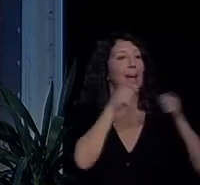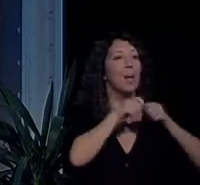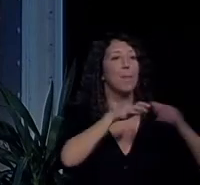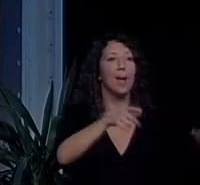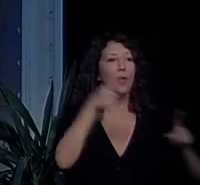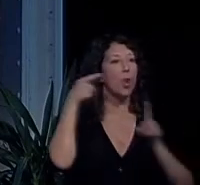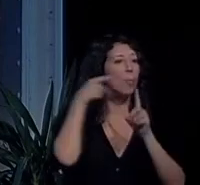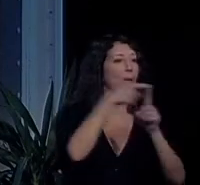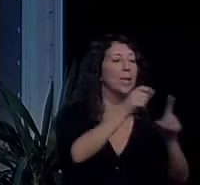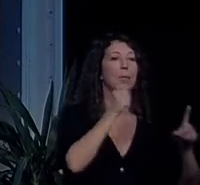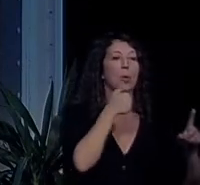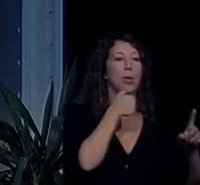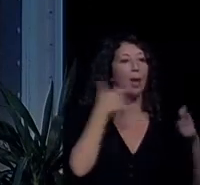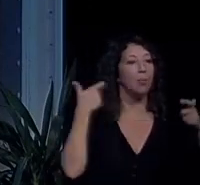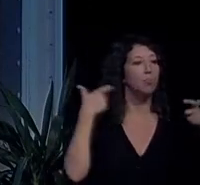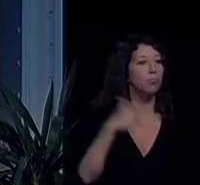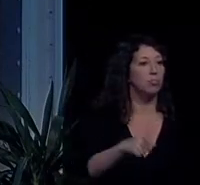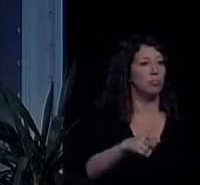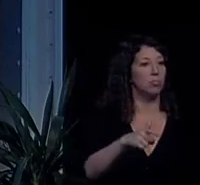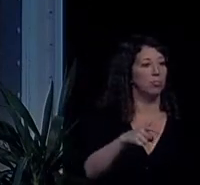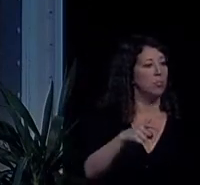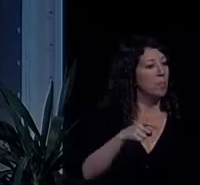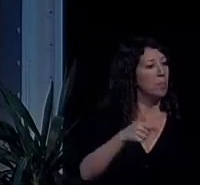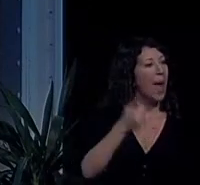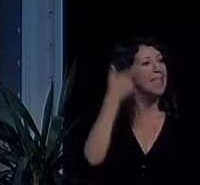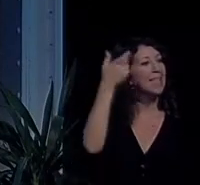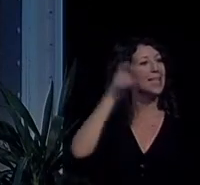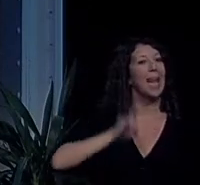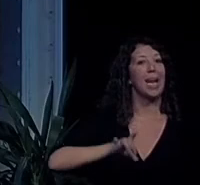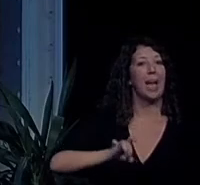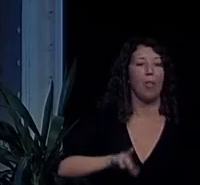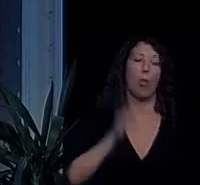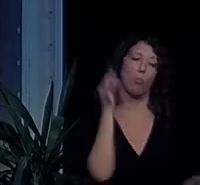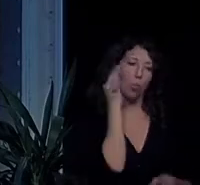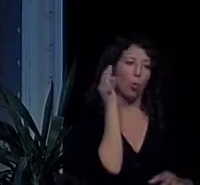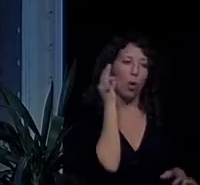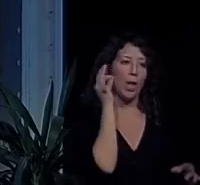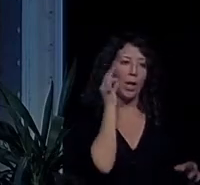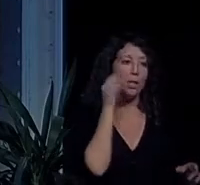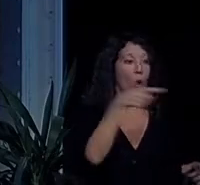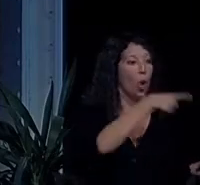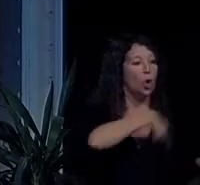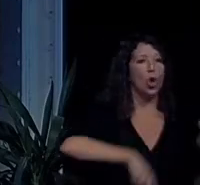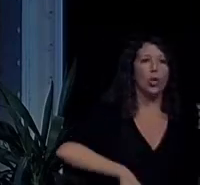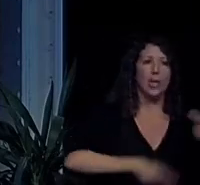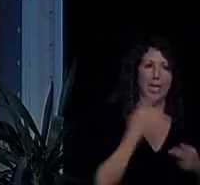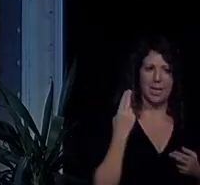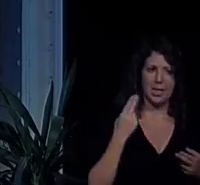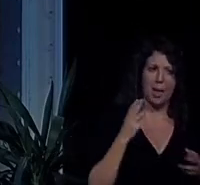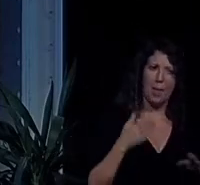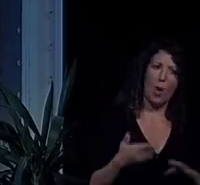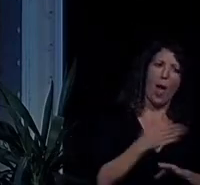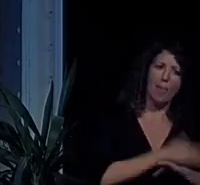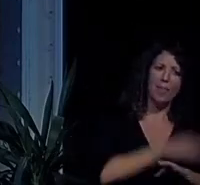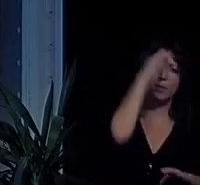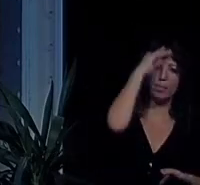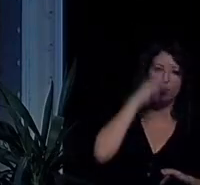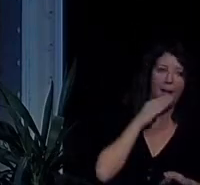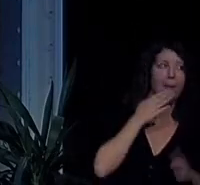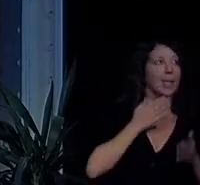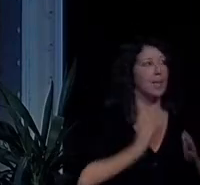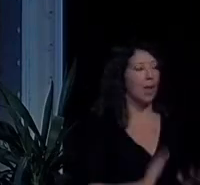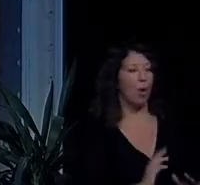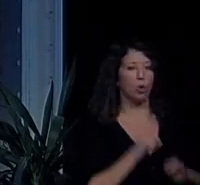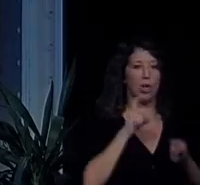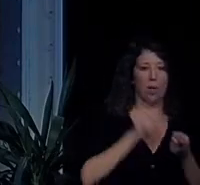va dirigido especialmente al colectivo más vulnerable, que es el de las mujeres, porque nosotros somos taxistas, pero antes que nada somos padres, hijos y